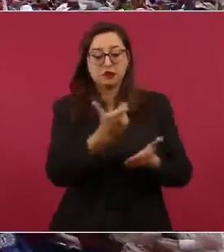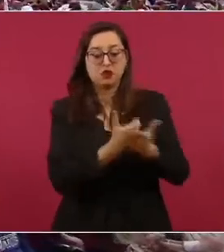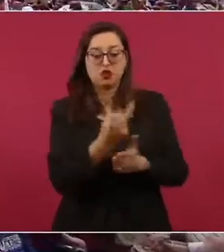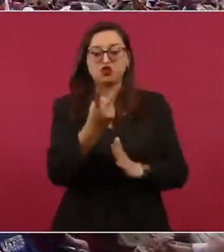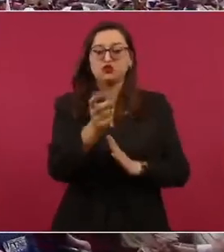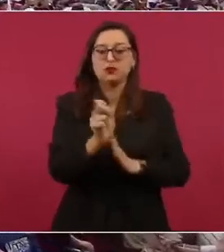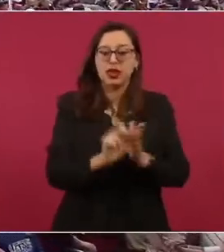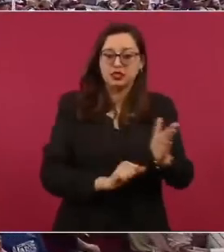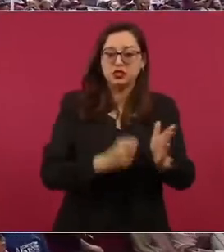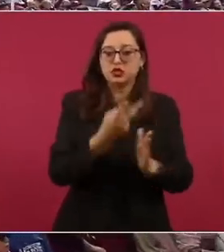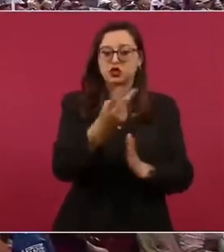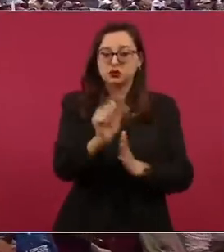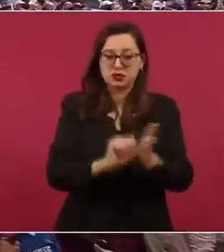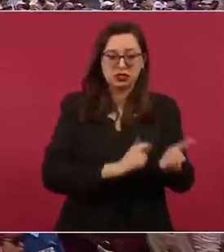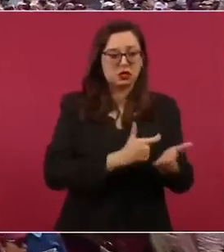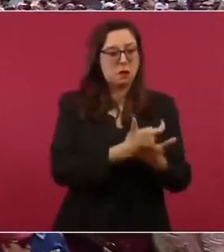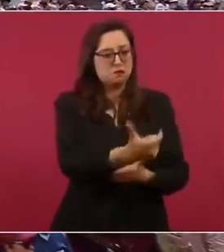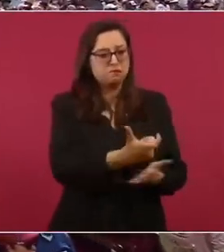bimestrales.